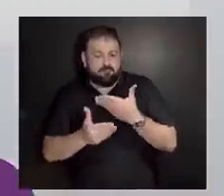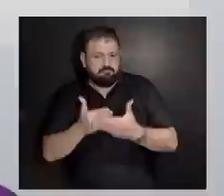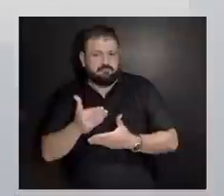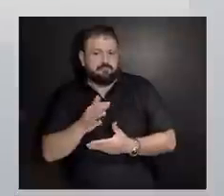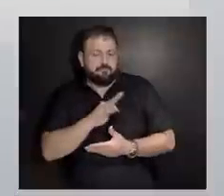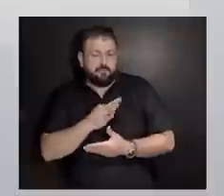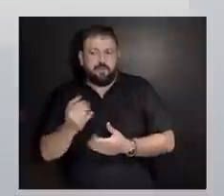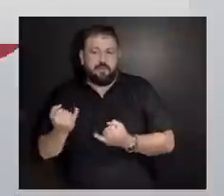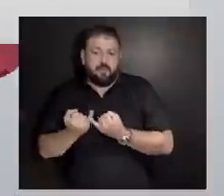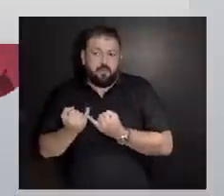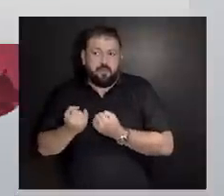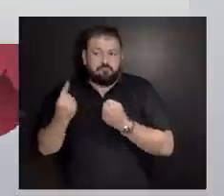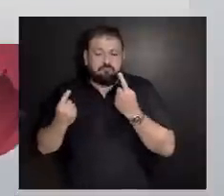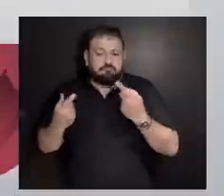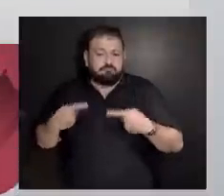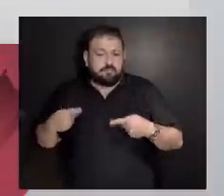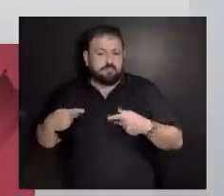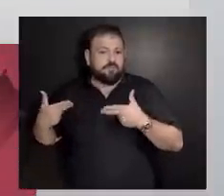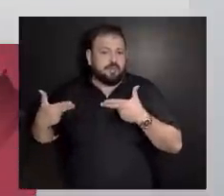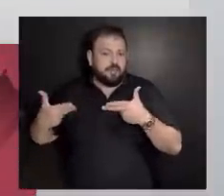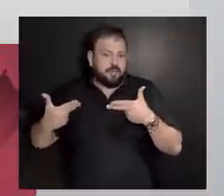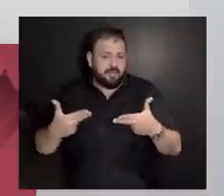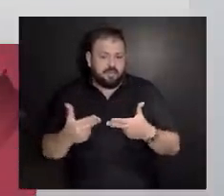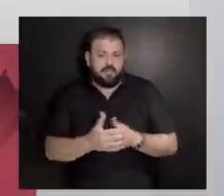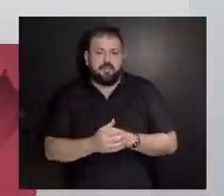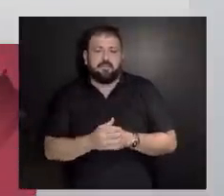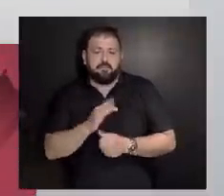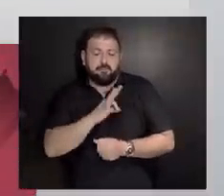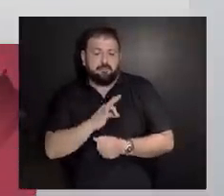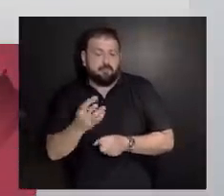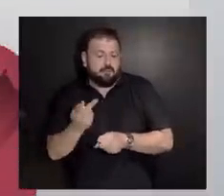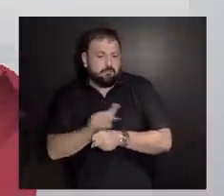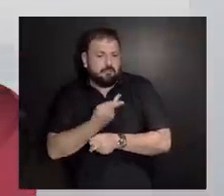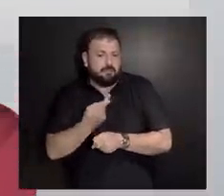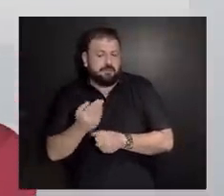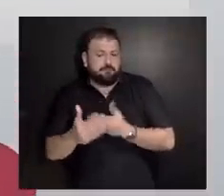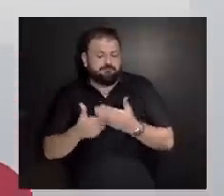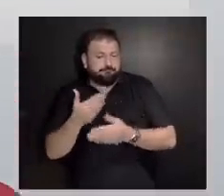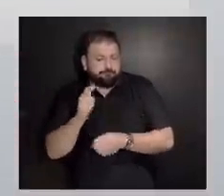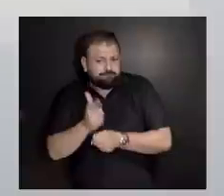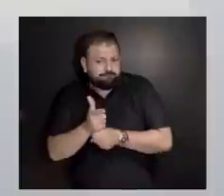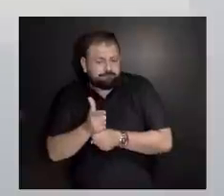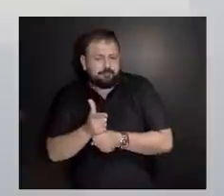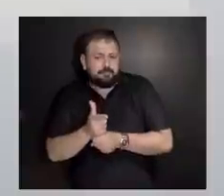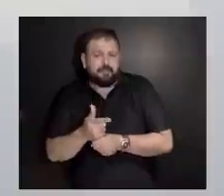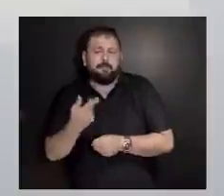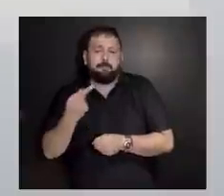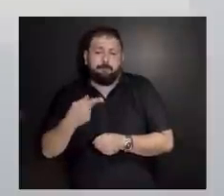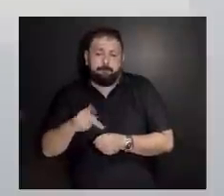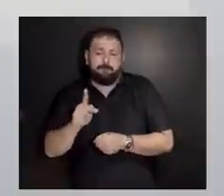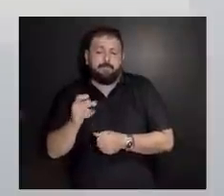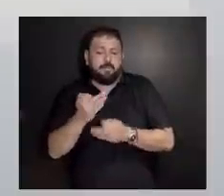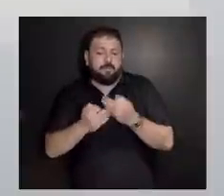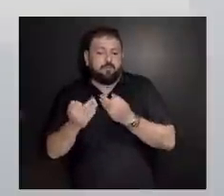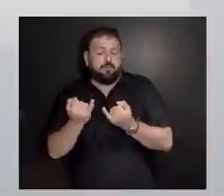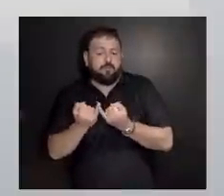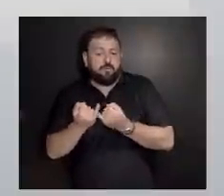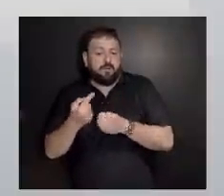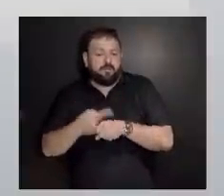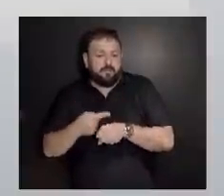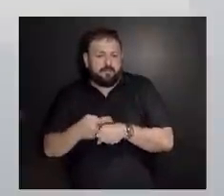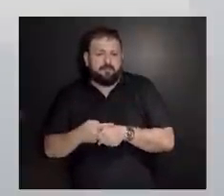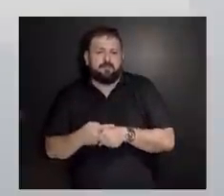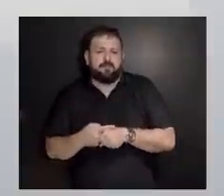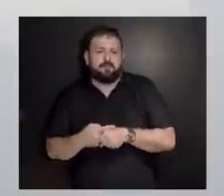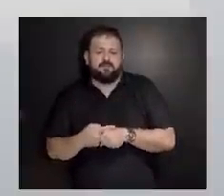deficiencia genética o alteración, como estas de las anteriores, que puede desencadenar su aparición, o es común también en enfermedades autoinmunes, por ejemplo,